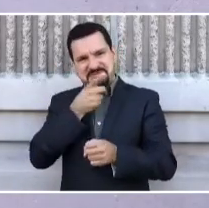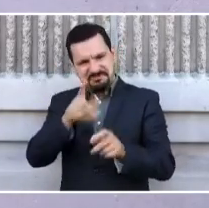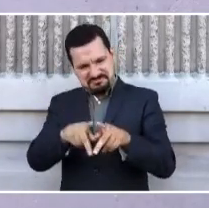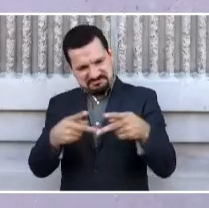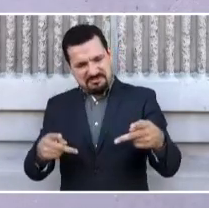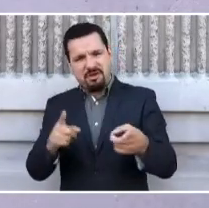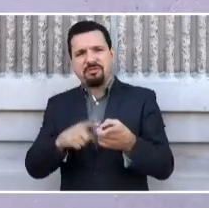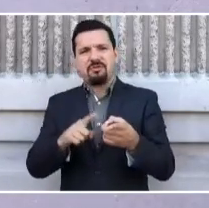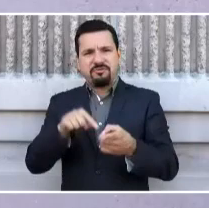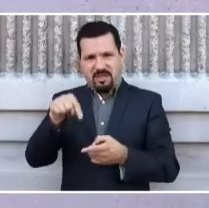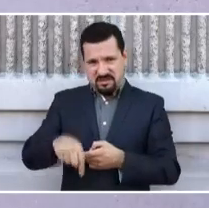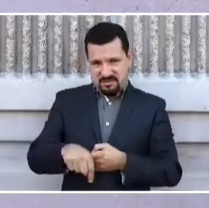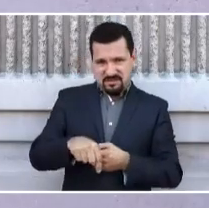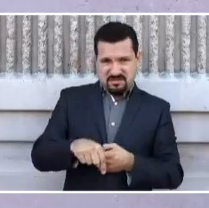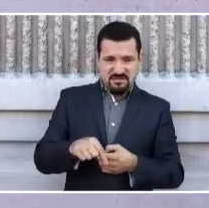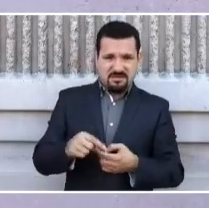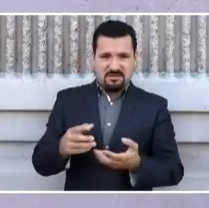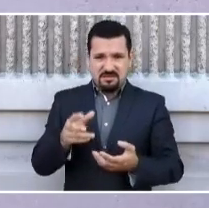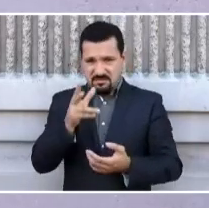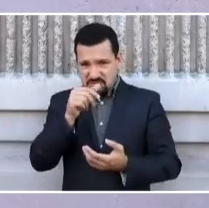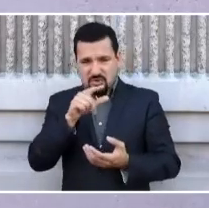¿dónde fue, si ocurrió